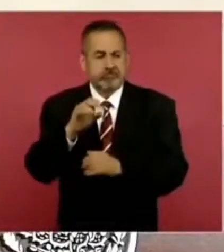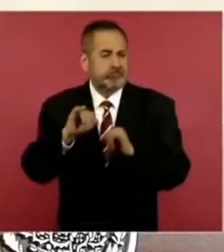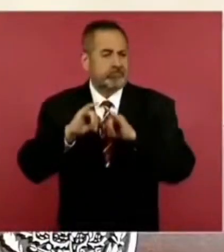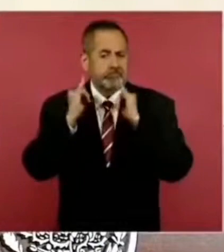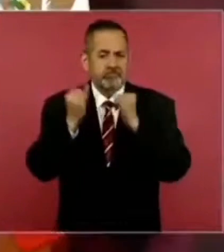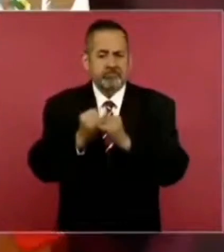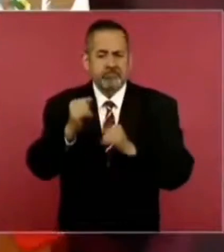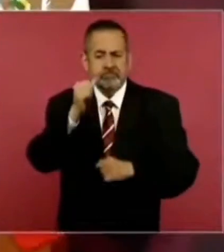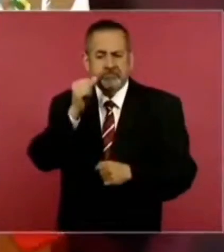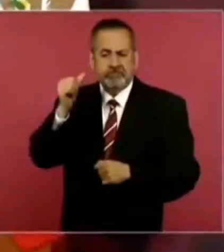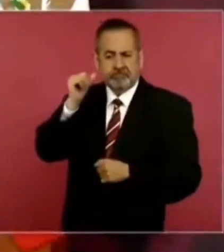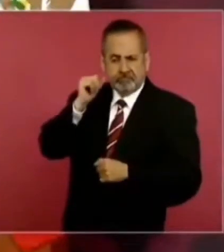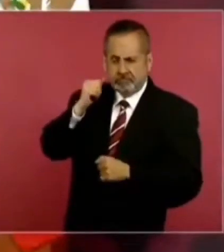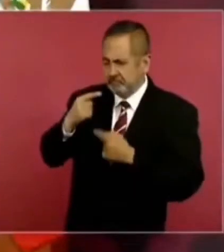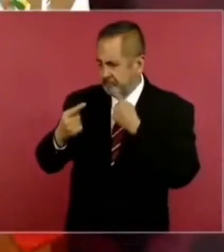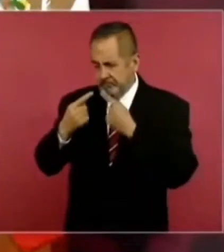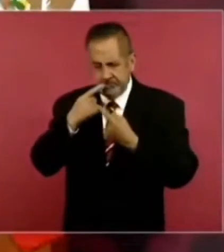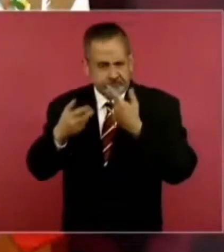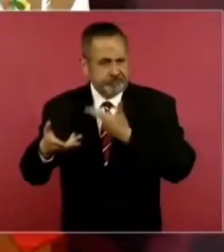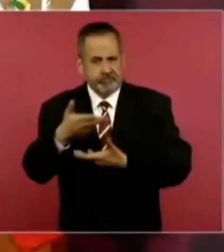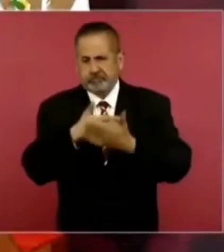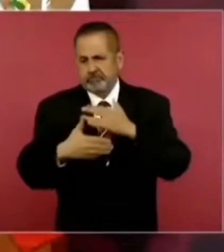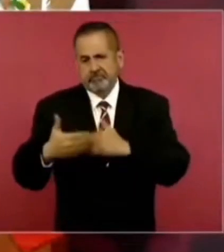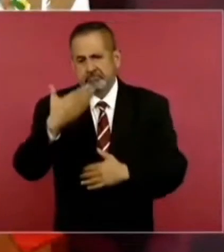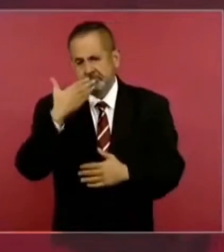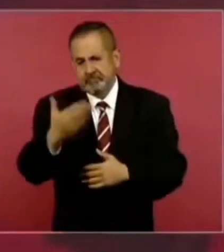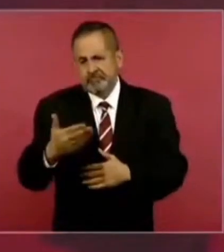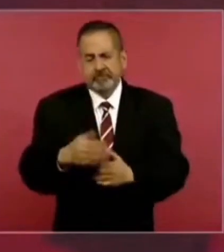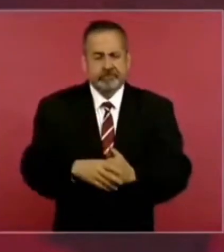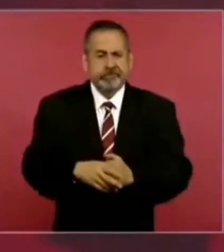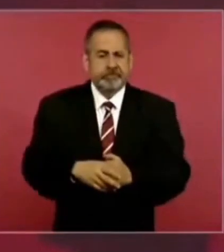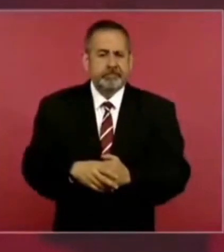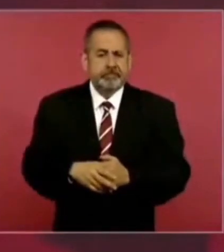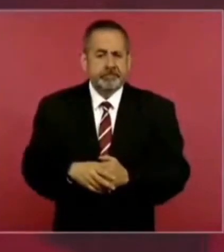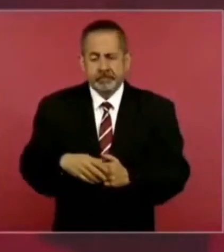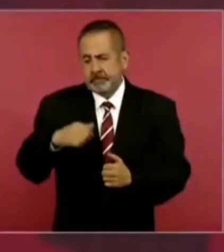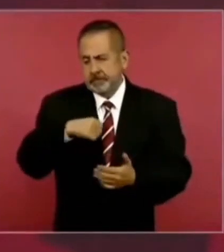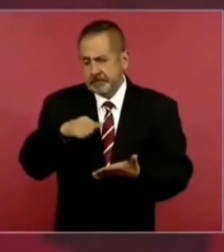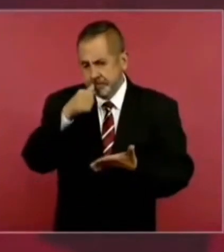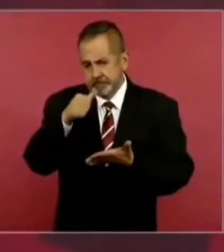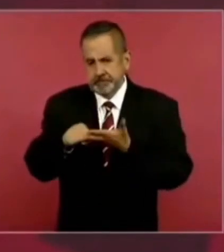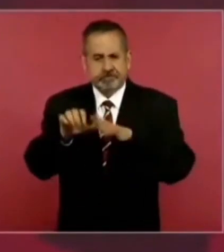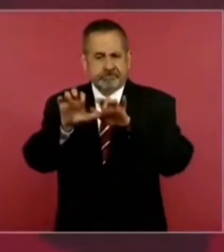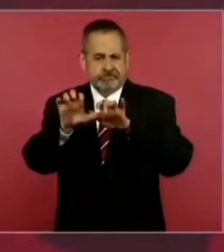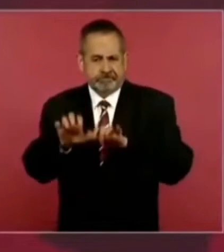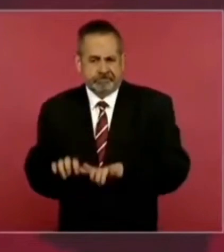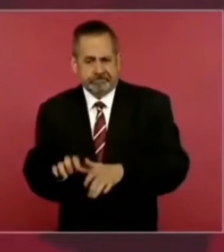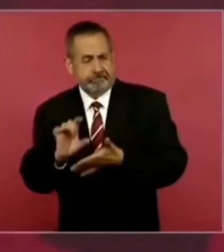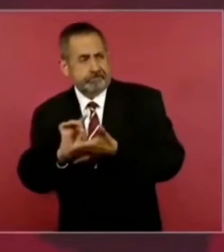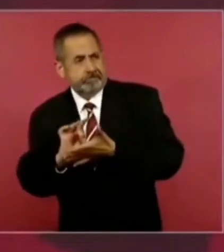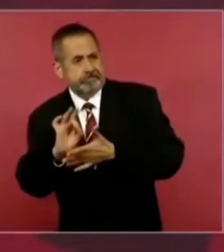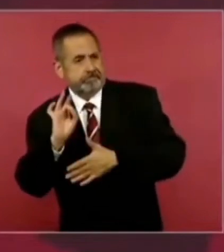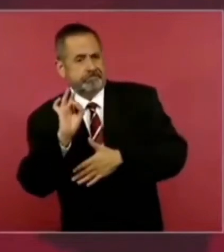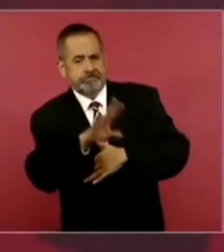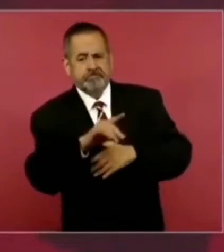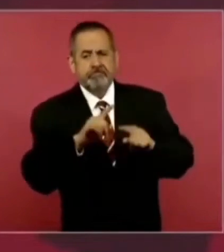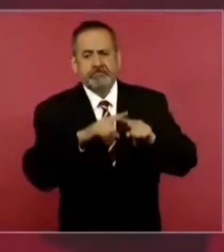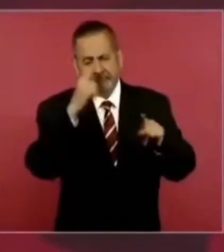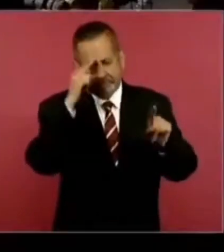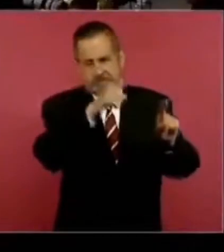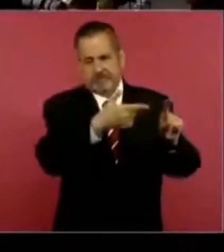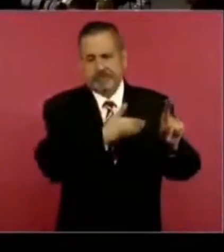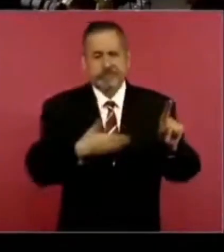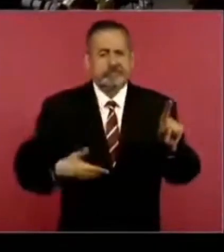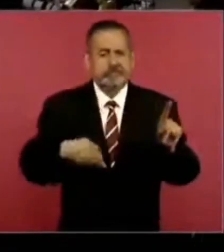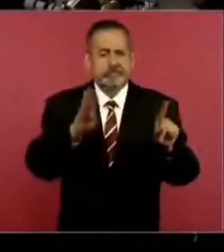reunión y yo voy a escribirle al presidente Biden